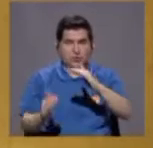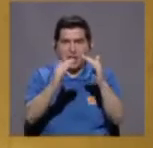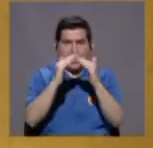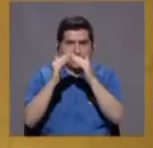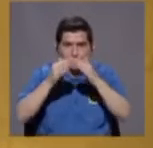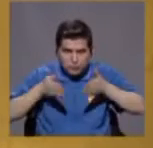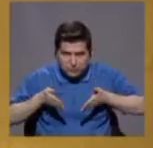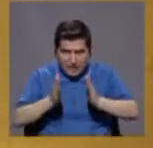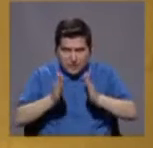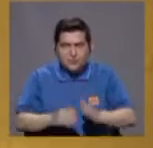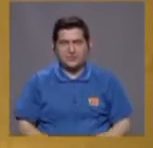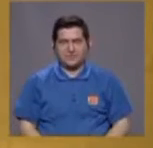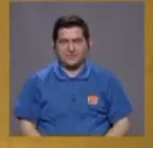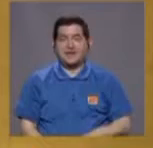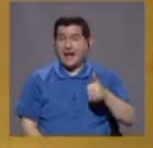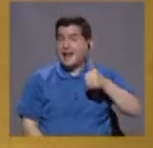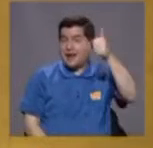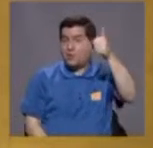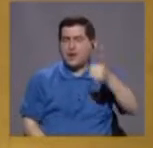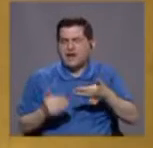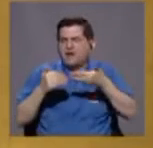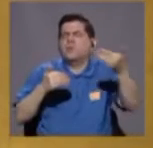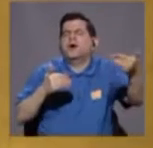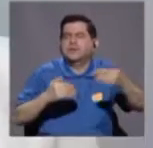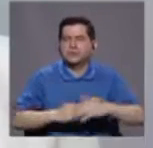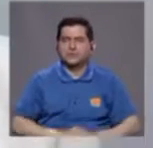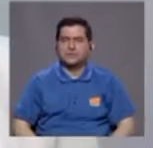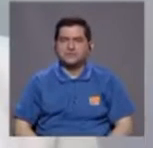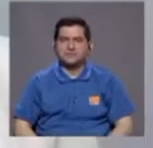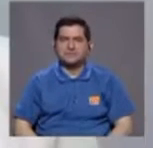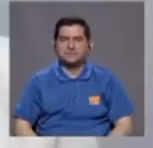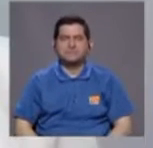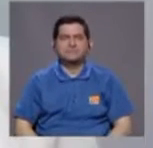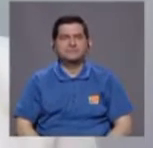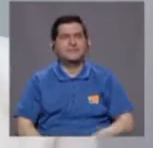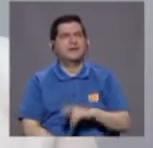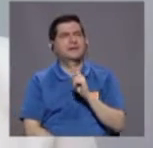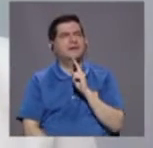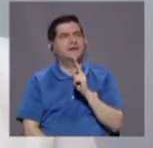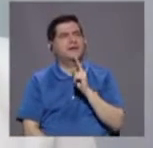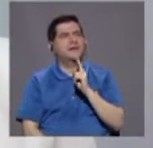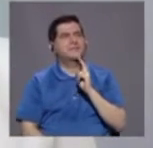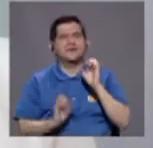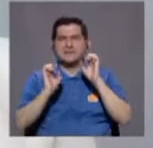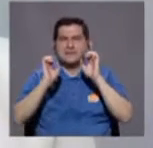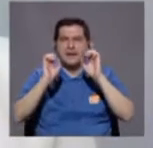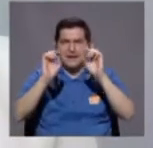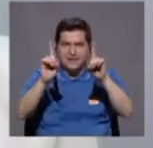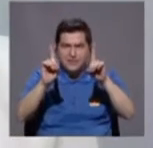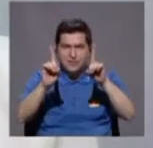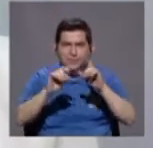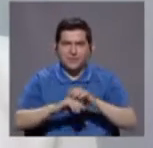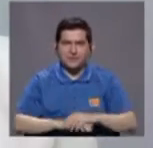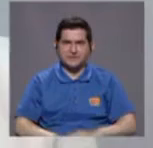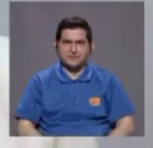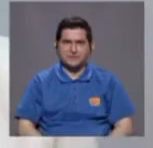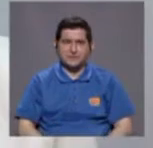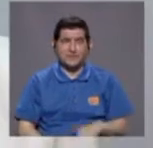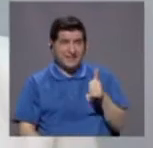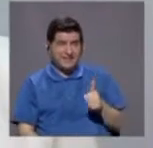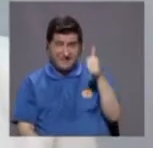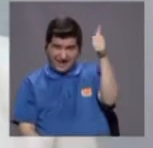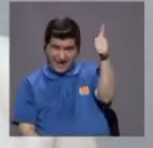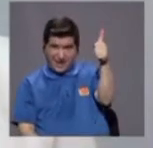imagino primaria en Alajuela, don Iván. En realidad la educación, digamos, en